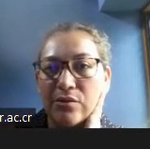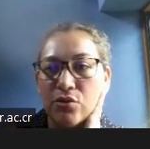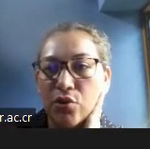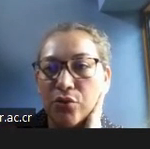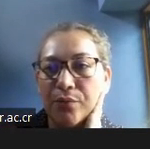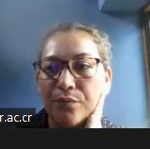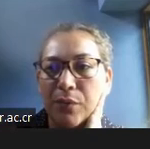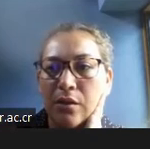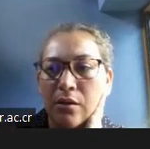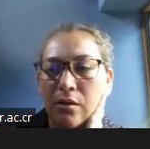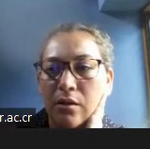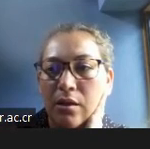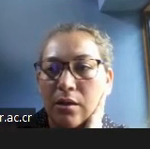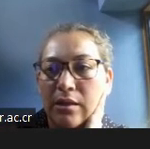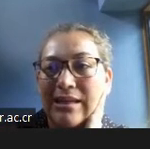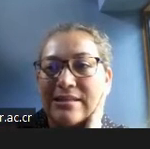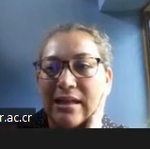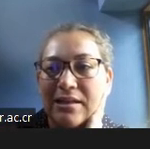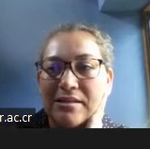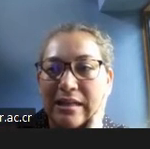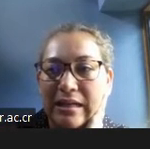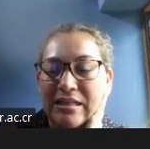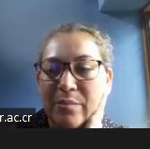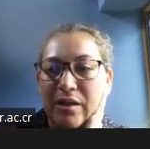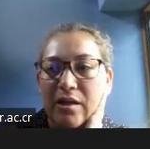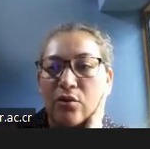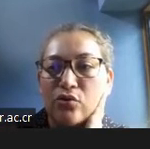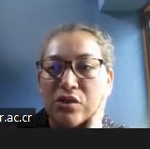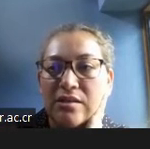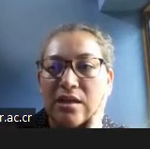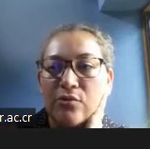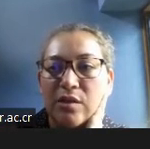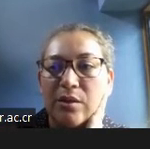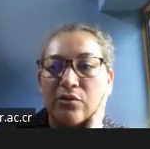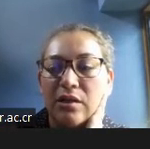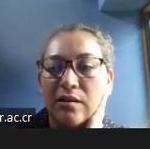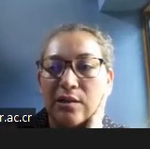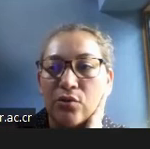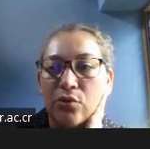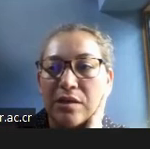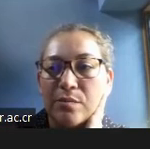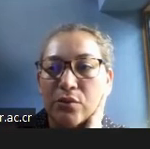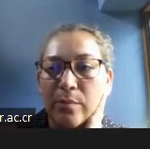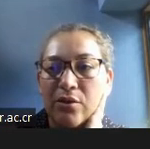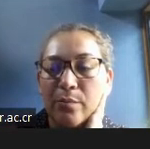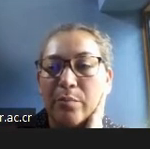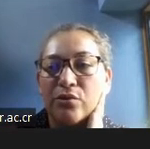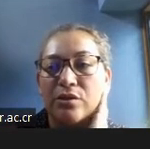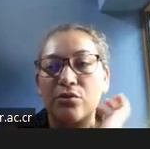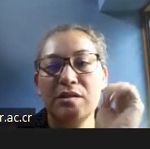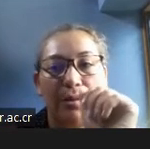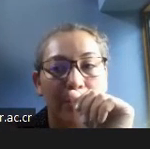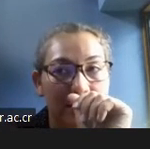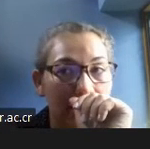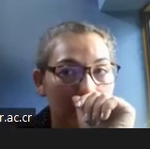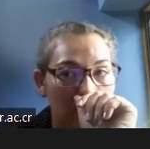la prevención de las caídas en la calle para crear conciencia de los elementos de la interacción con el espacio urbano para